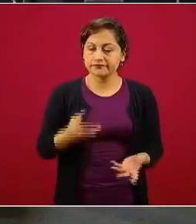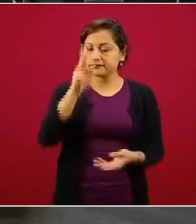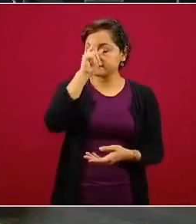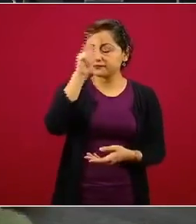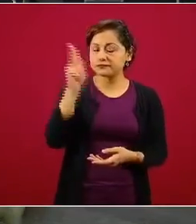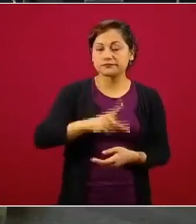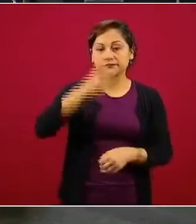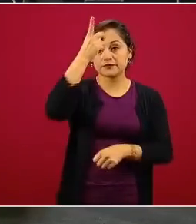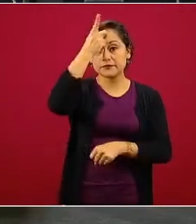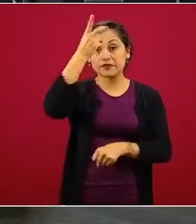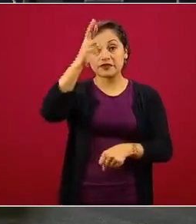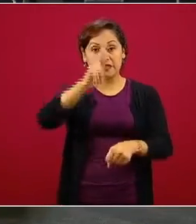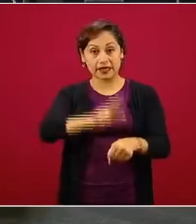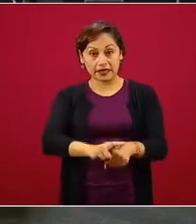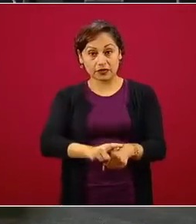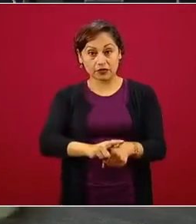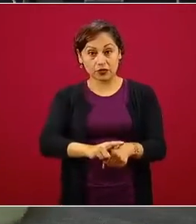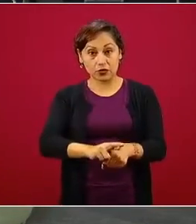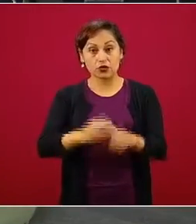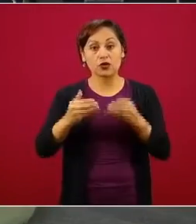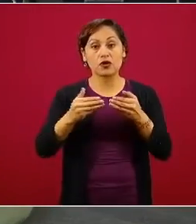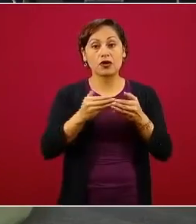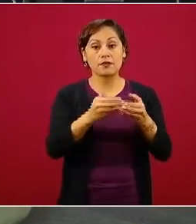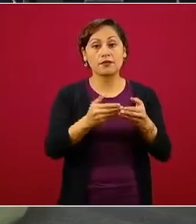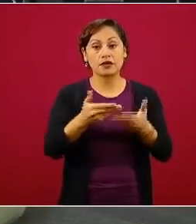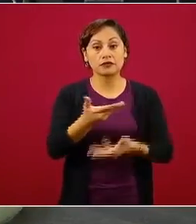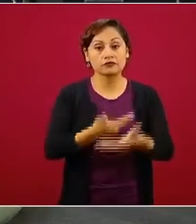Marina Mercante y también sus